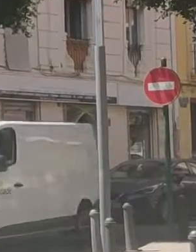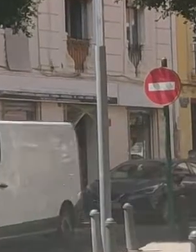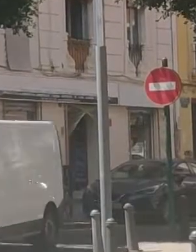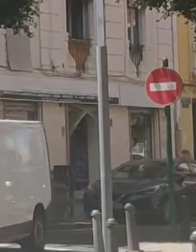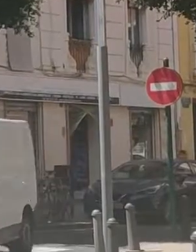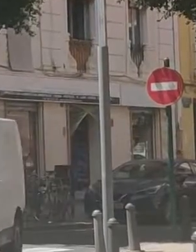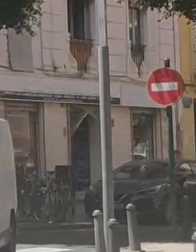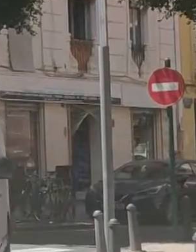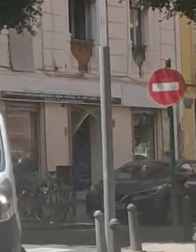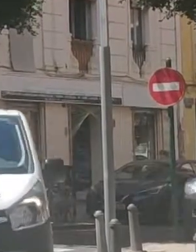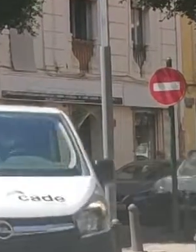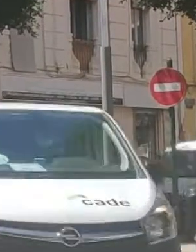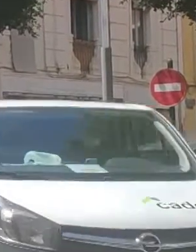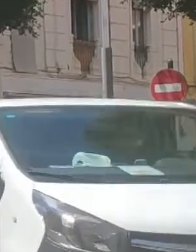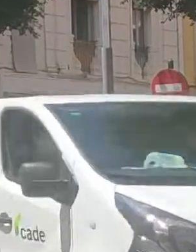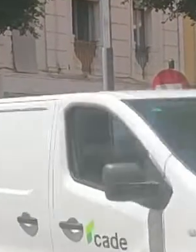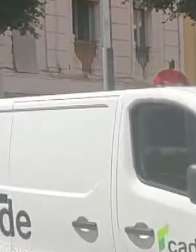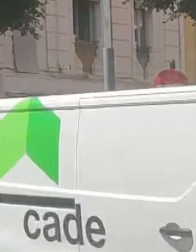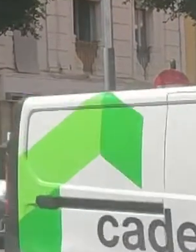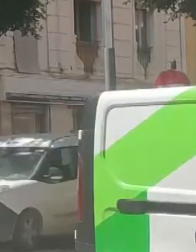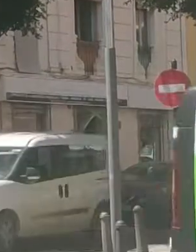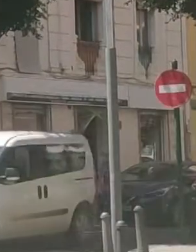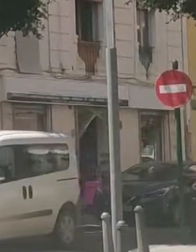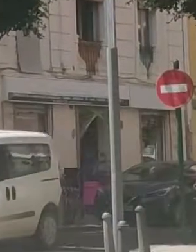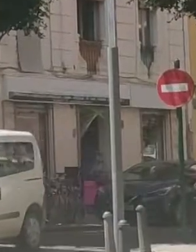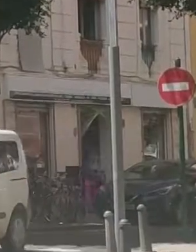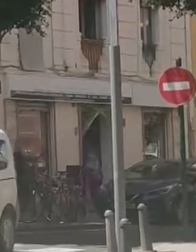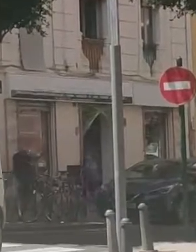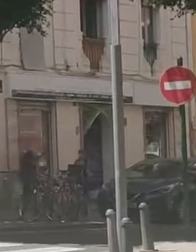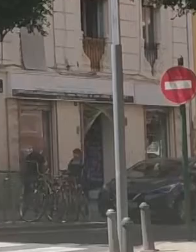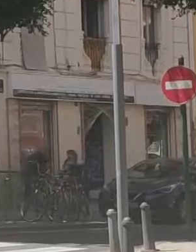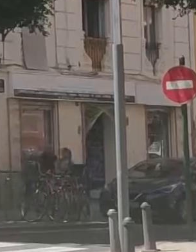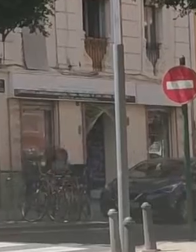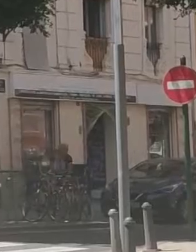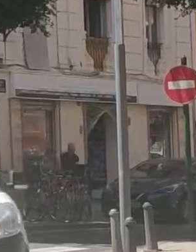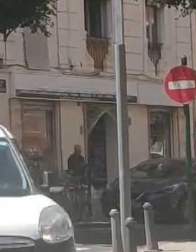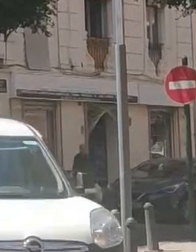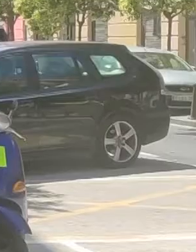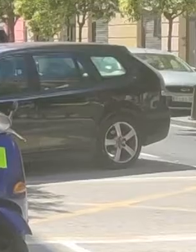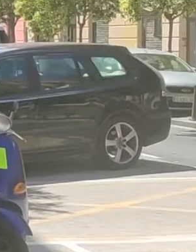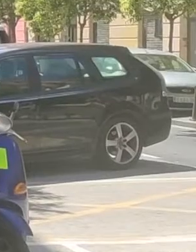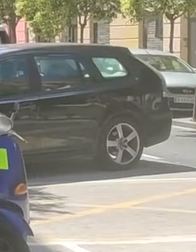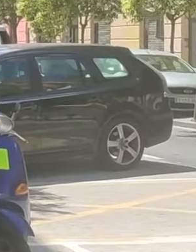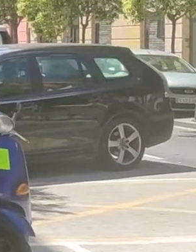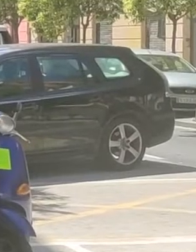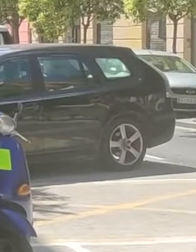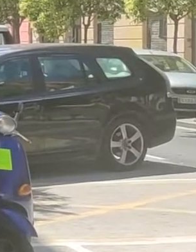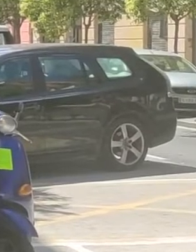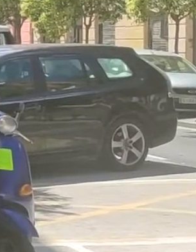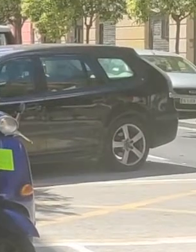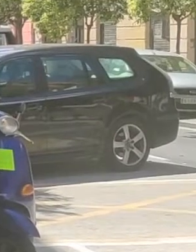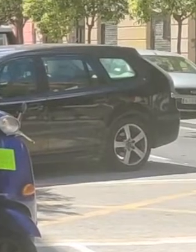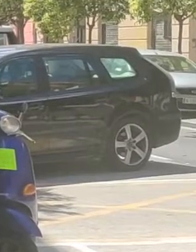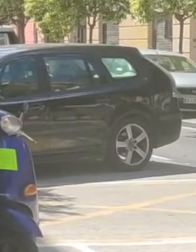Anna Barceló, consellera de Sanitat Universal, ha donat a conèixer les noves dades de coronavirus a la Comunitat Valenciana. Avui, a 14 de maig,